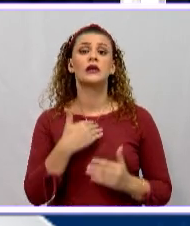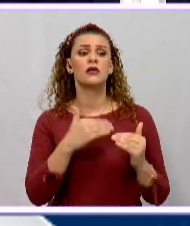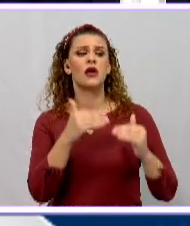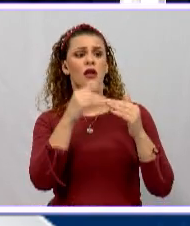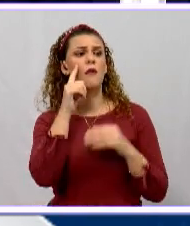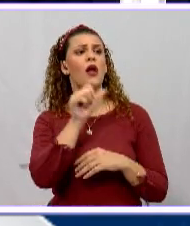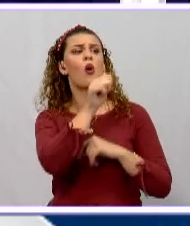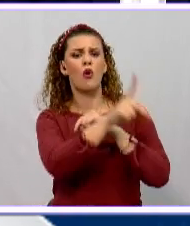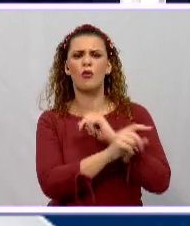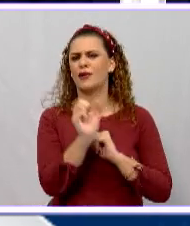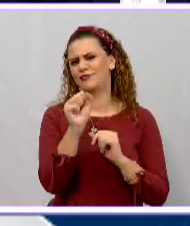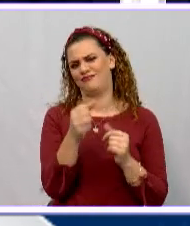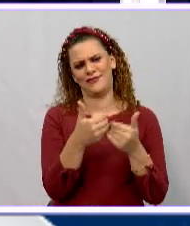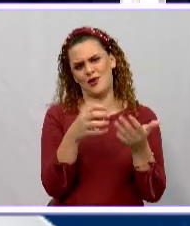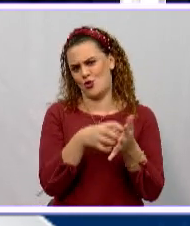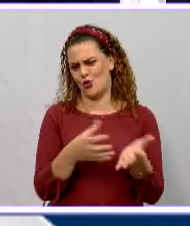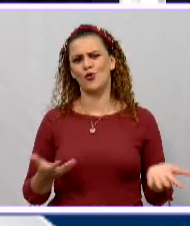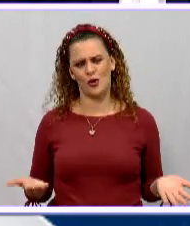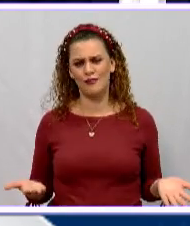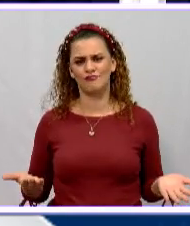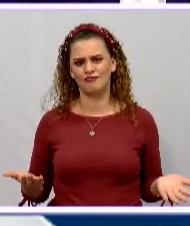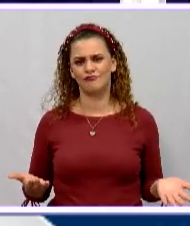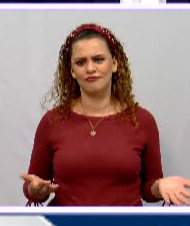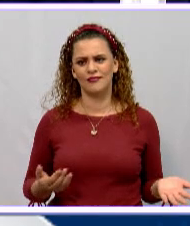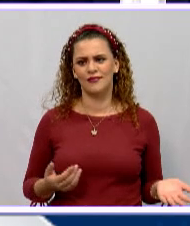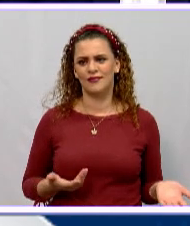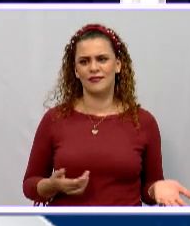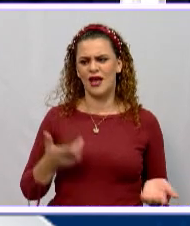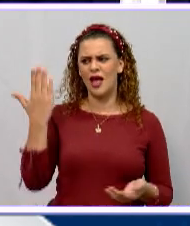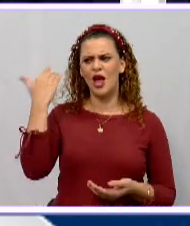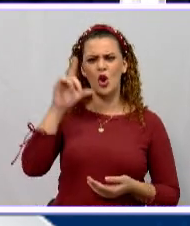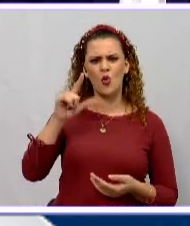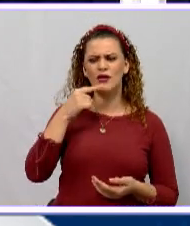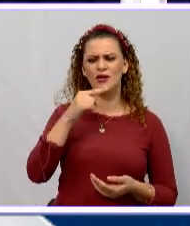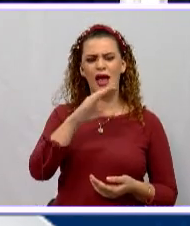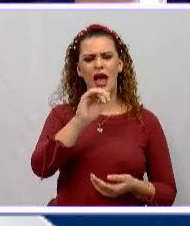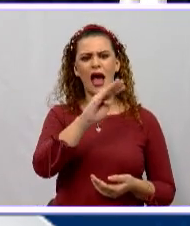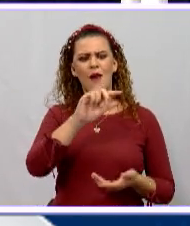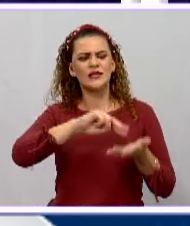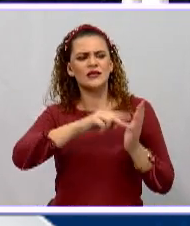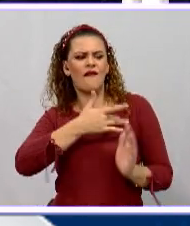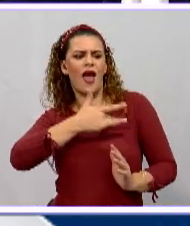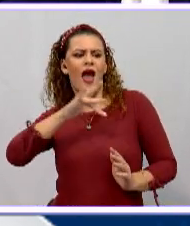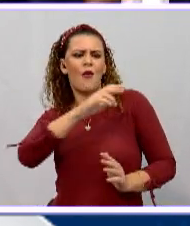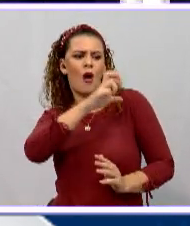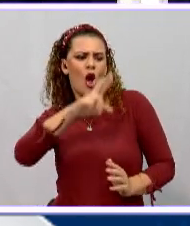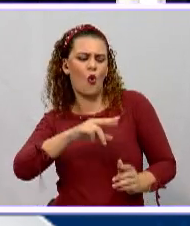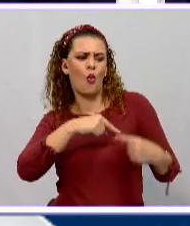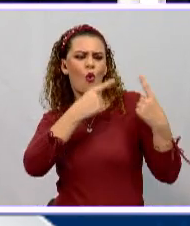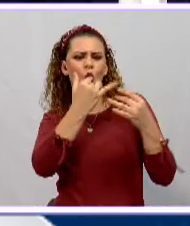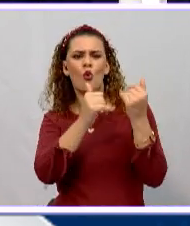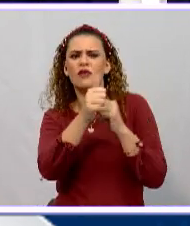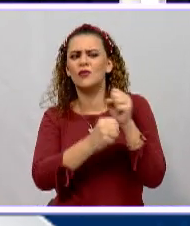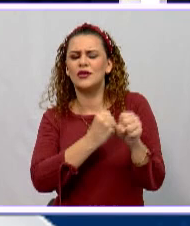para estar afuera creo que eso es indiscutible ayer el lunes creo que lo decíamos cambia él es el alma de la selección nacional de los últimos diez